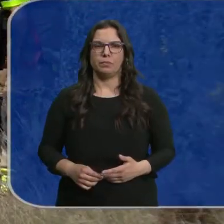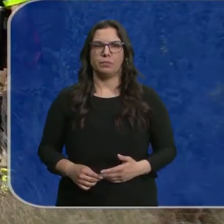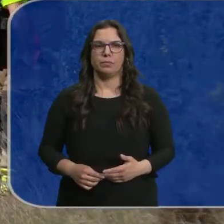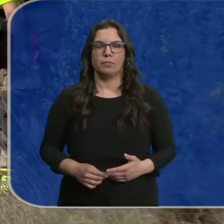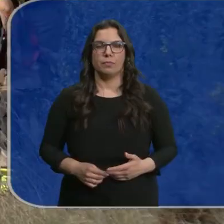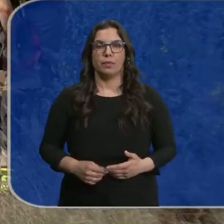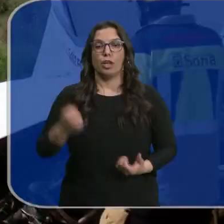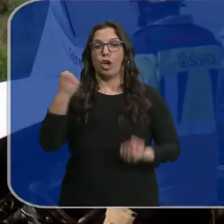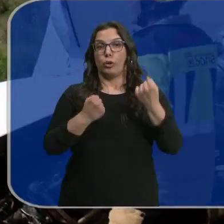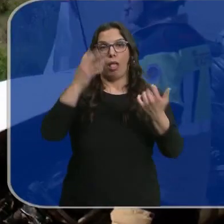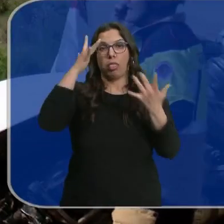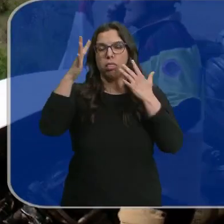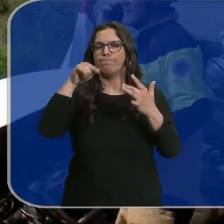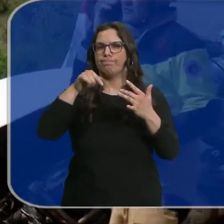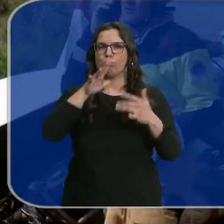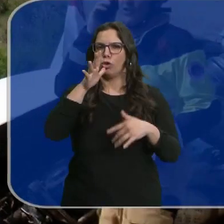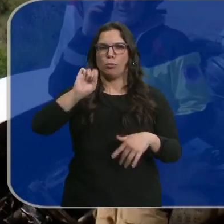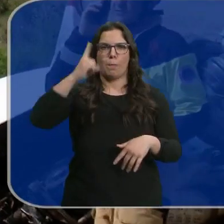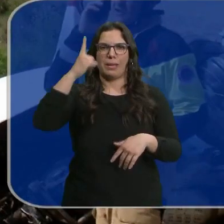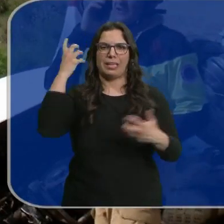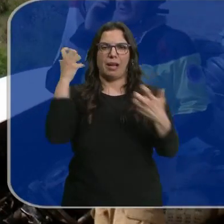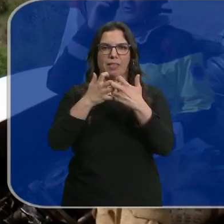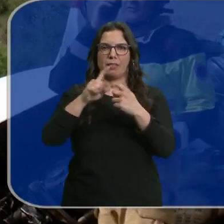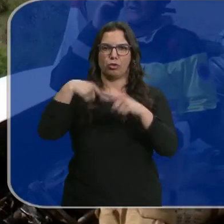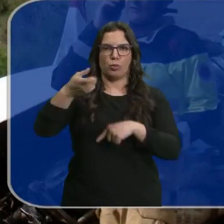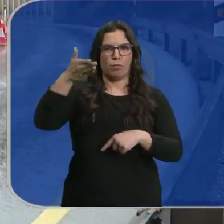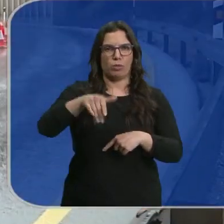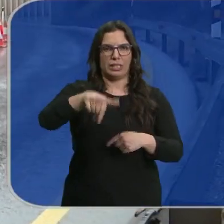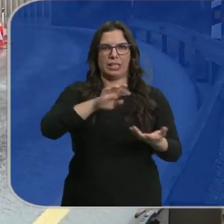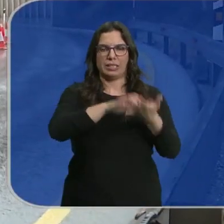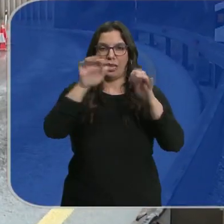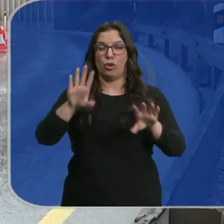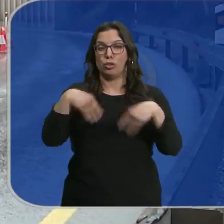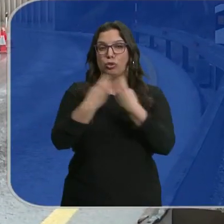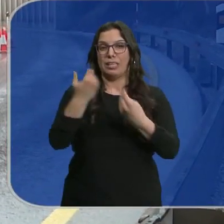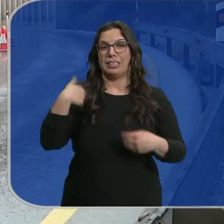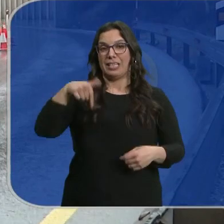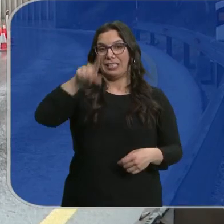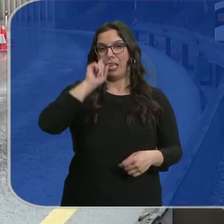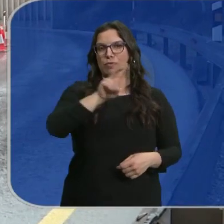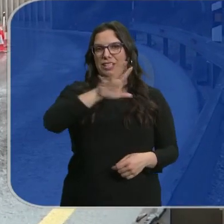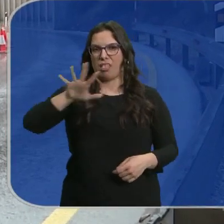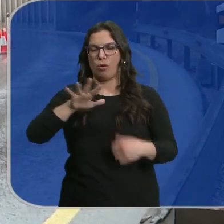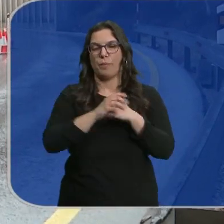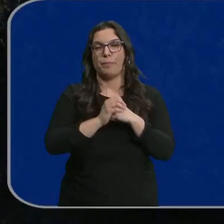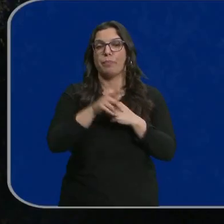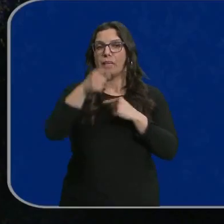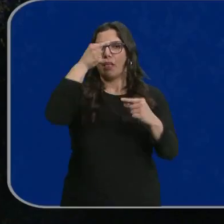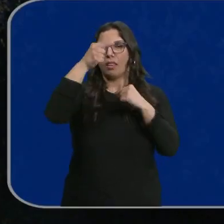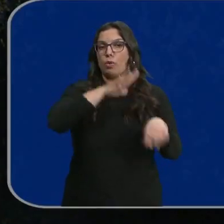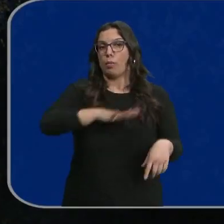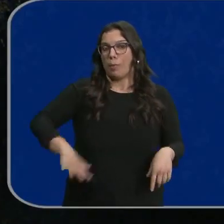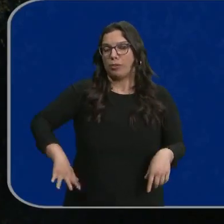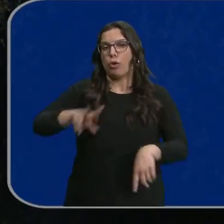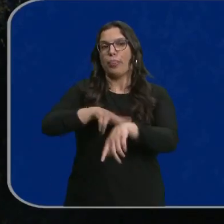La distracción al volante sigue siendo la causa principal de los accidentes mortales en Castilla y León, que ya suman 25 en lo que va de año. Un dato que de